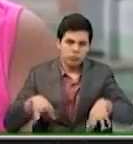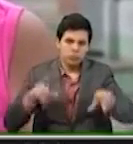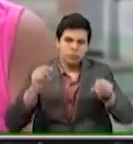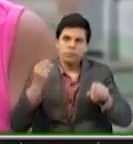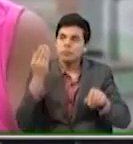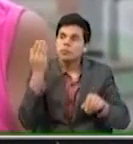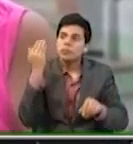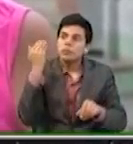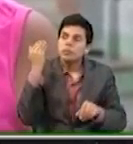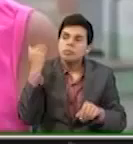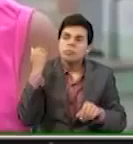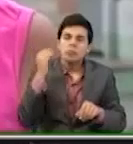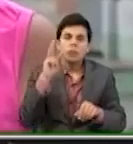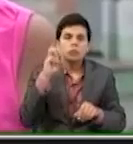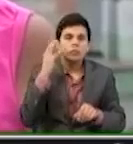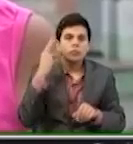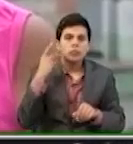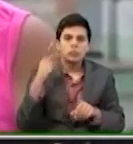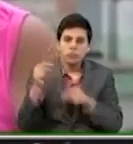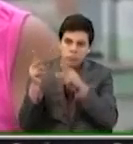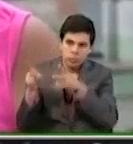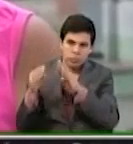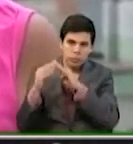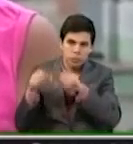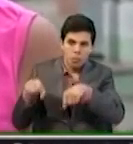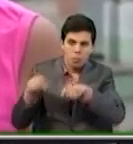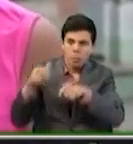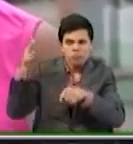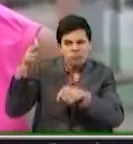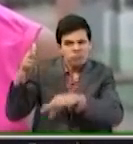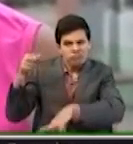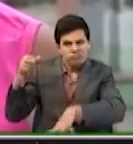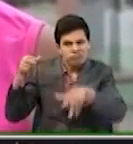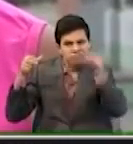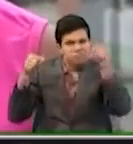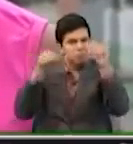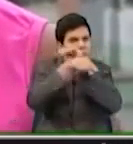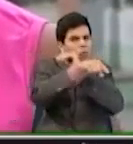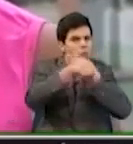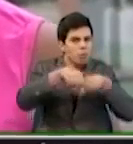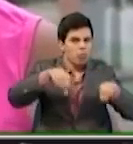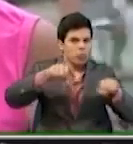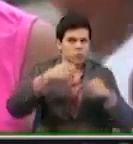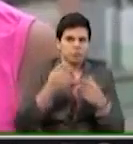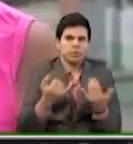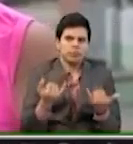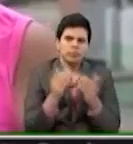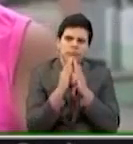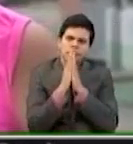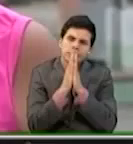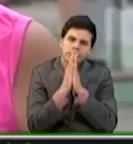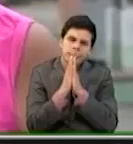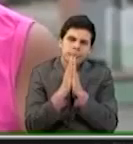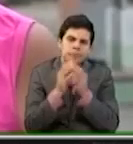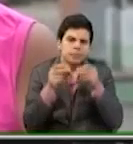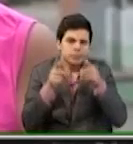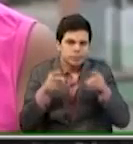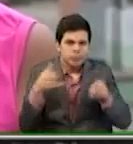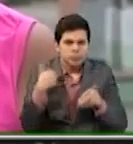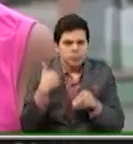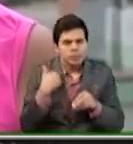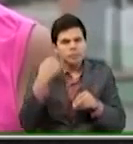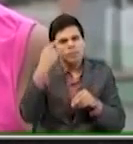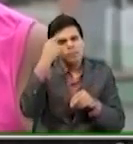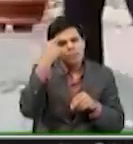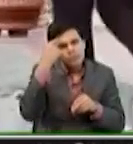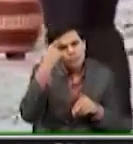casualmente, ahorita poquito, hace como 8 días robaron a un vecino, a un hijo, una moto, a toda hora son. Entonces uno le pide encarecidamente a la juventud, Dios mío, de